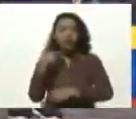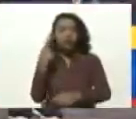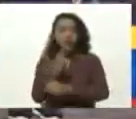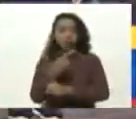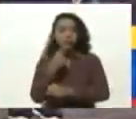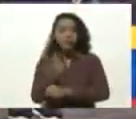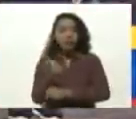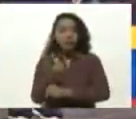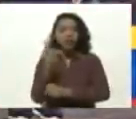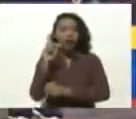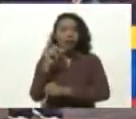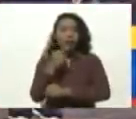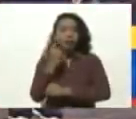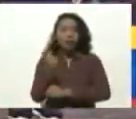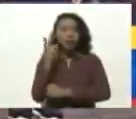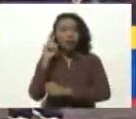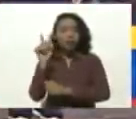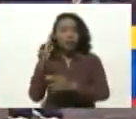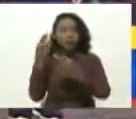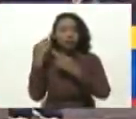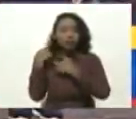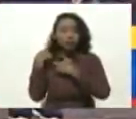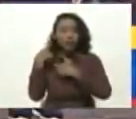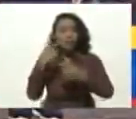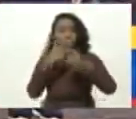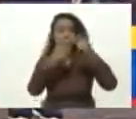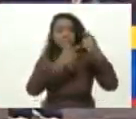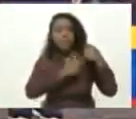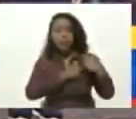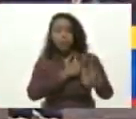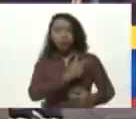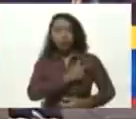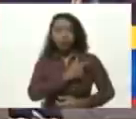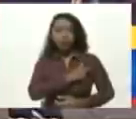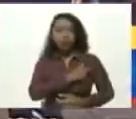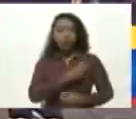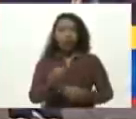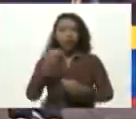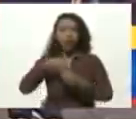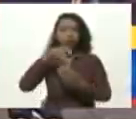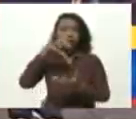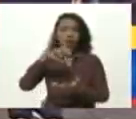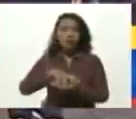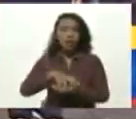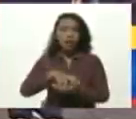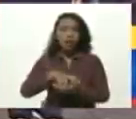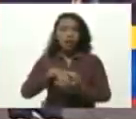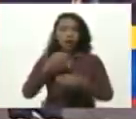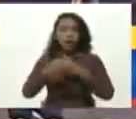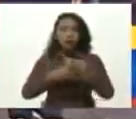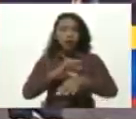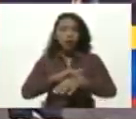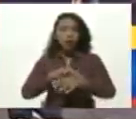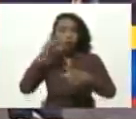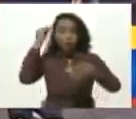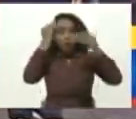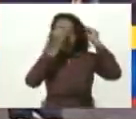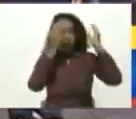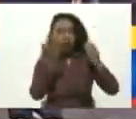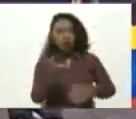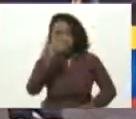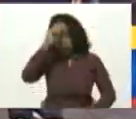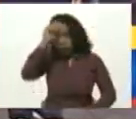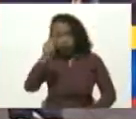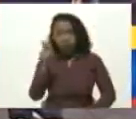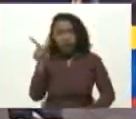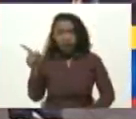destacarlo también, han recibido la condecoración regional que hemos orientado, doctor Beato José Gregorio Hernández, en reconocimiento a ese